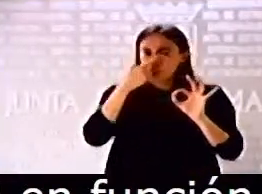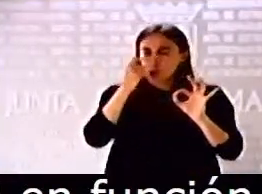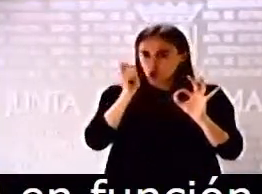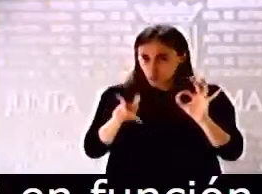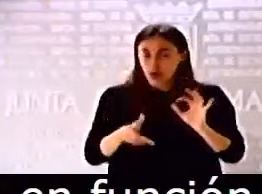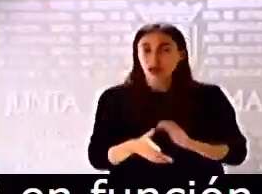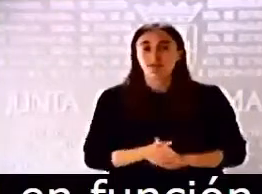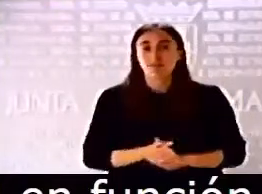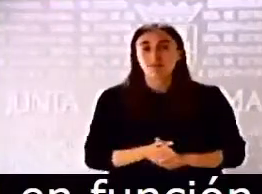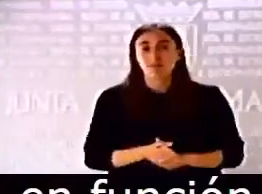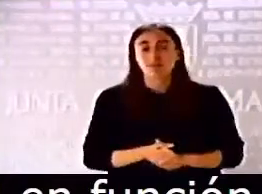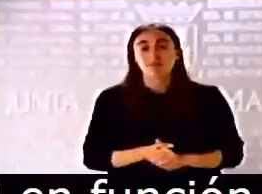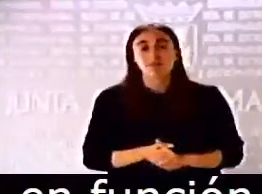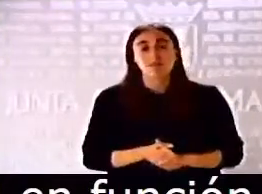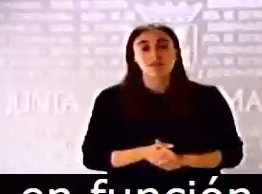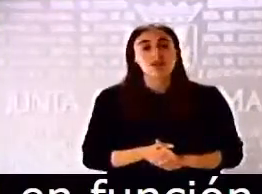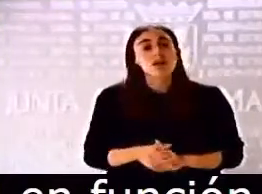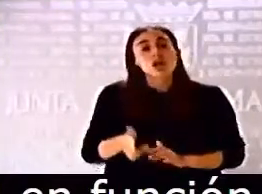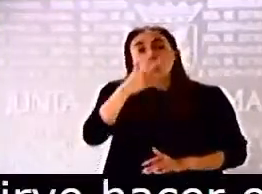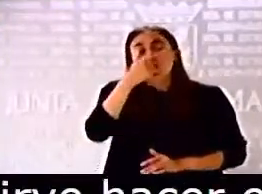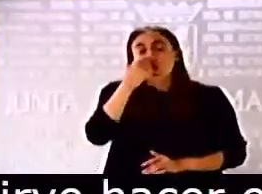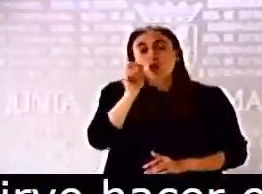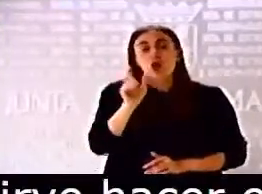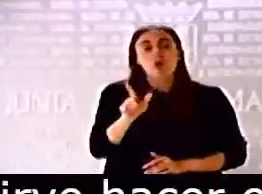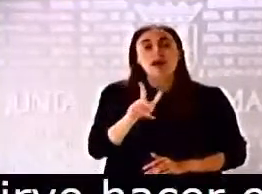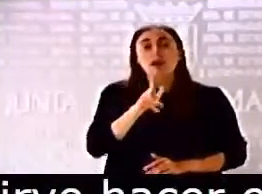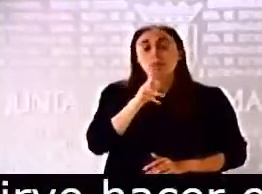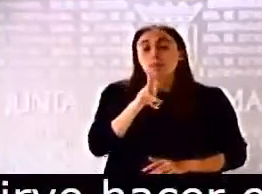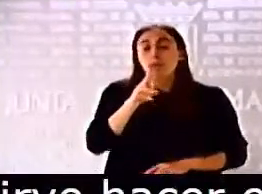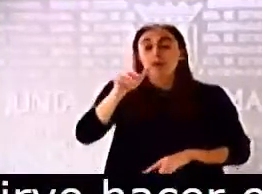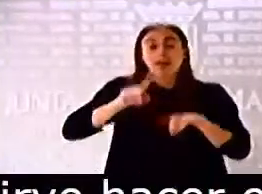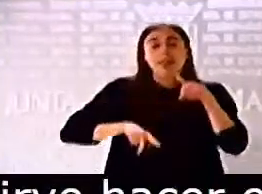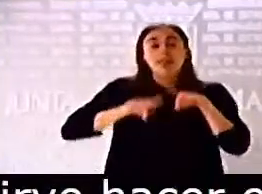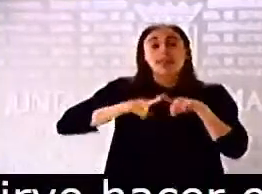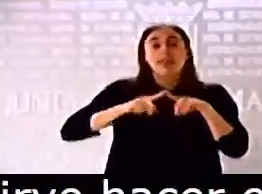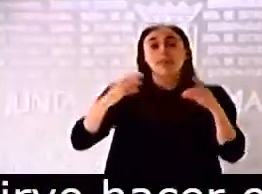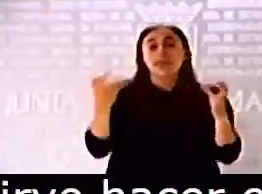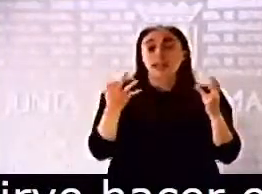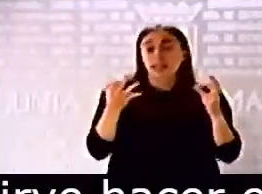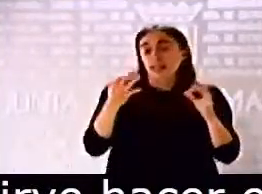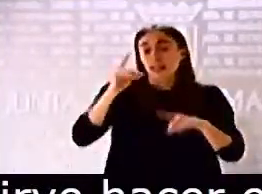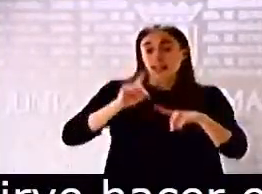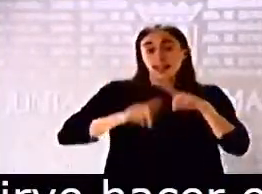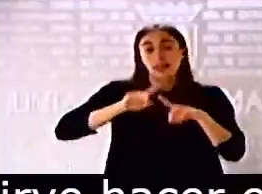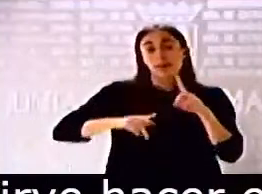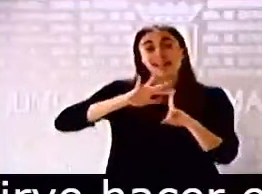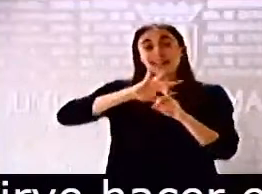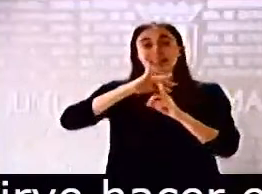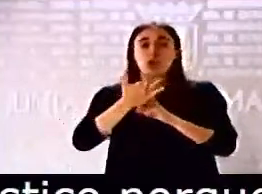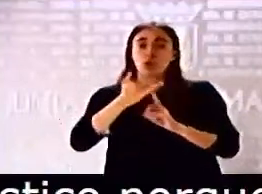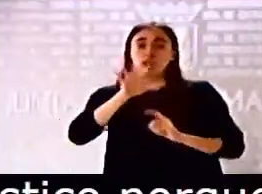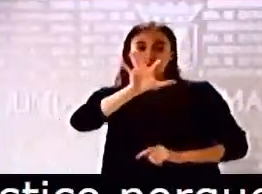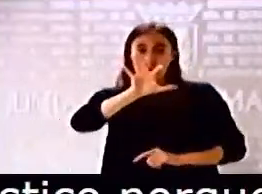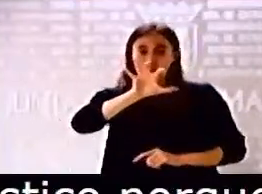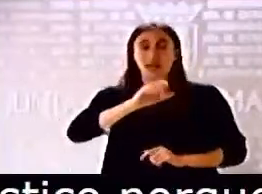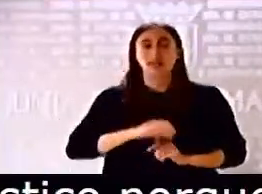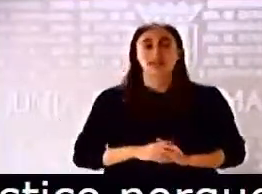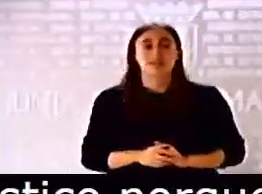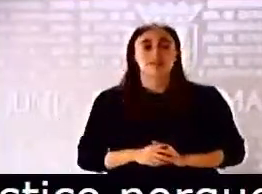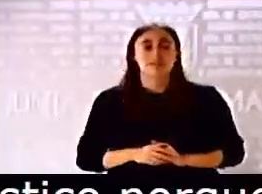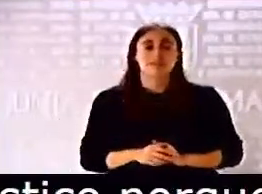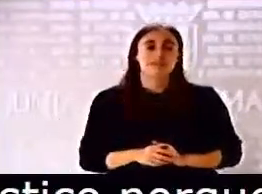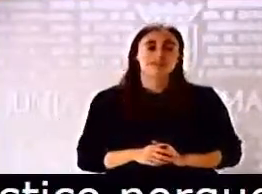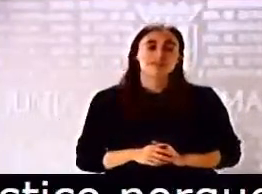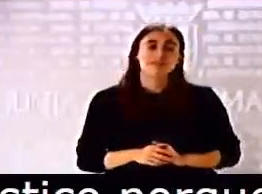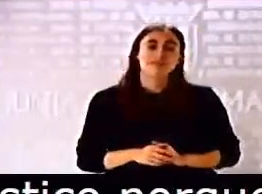Y no servía hacer ese pronóstico porque dependíamos de esto que está ocurriendo en este país. De lo que está